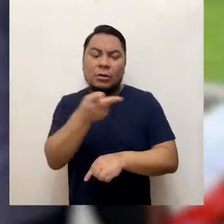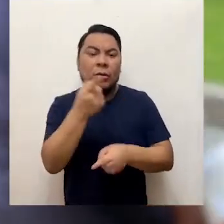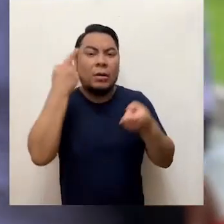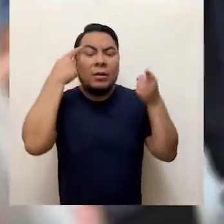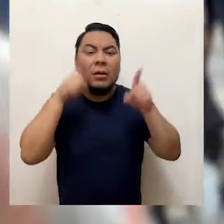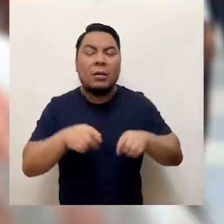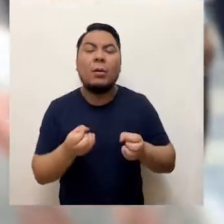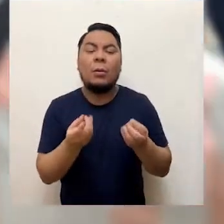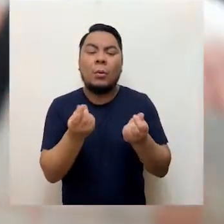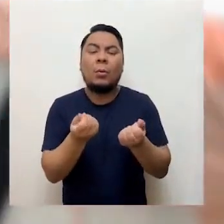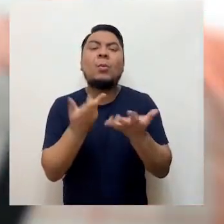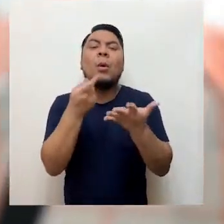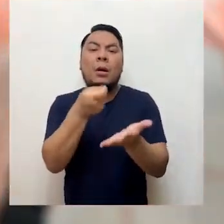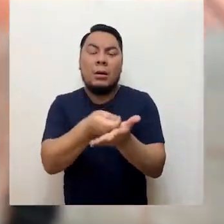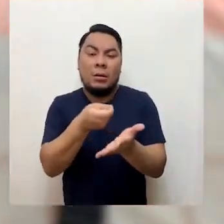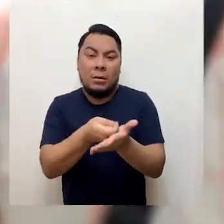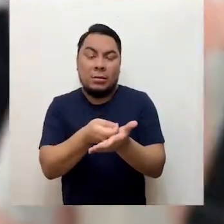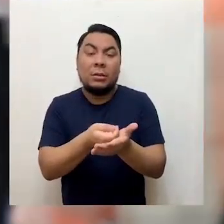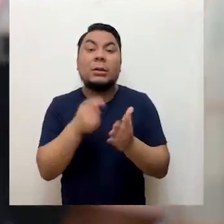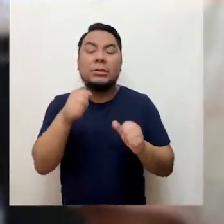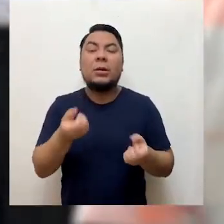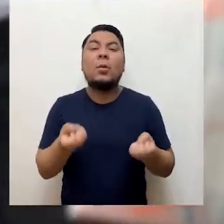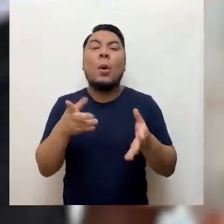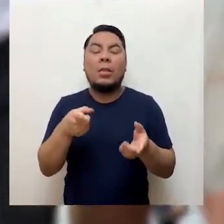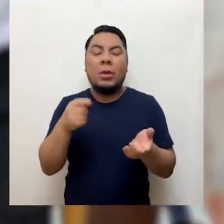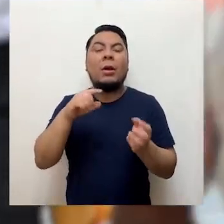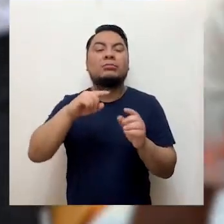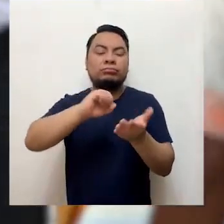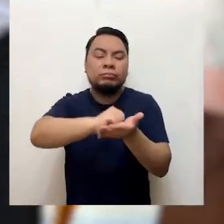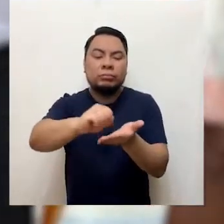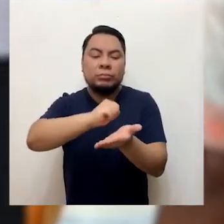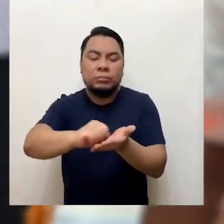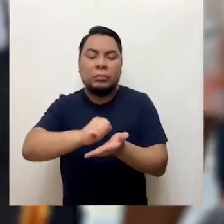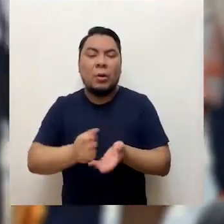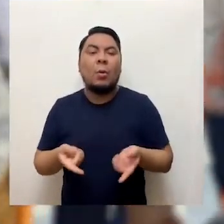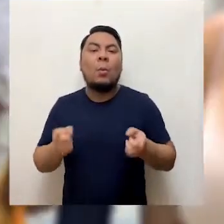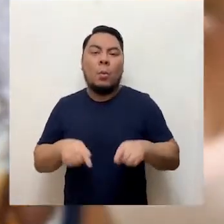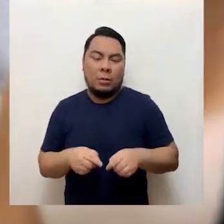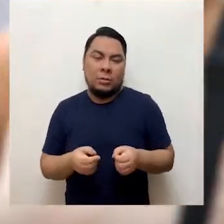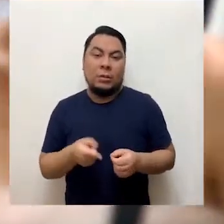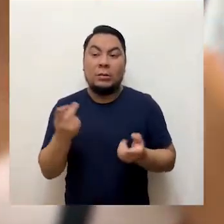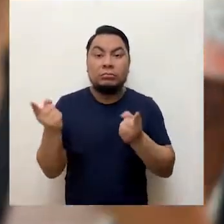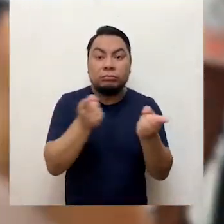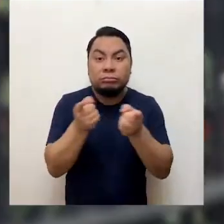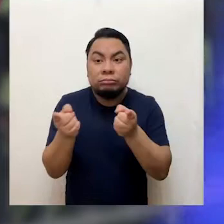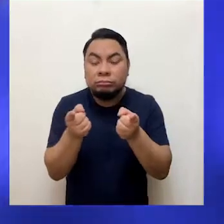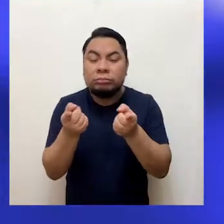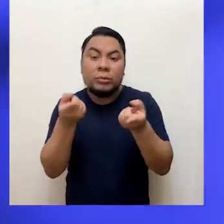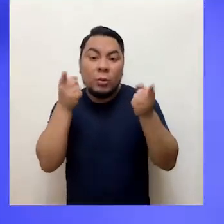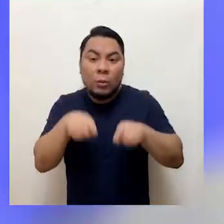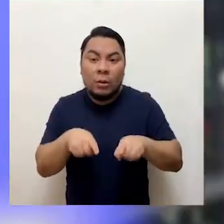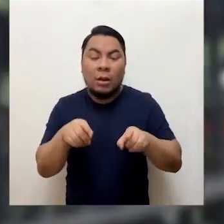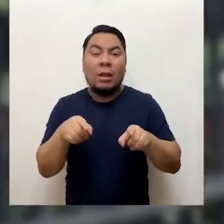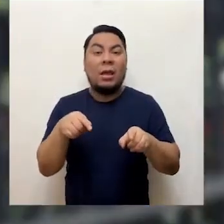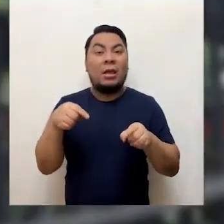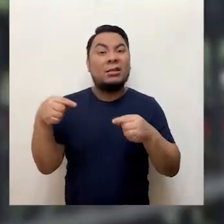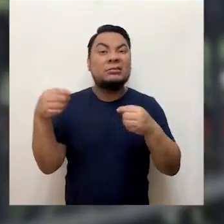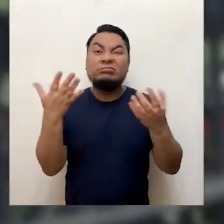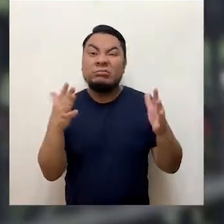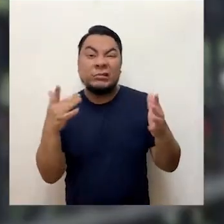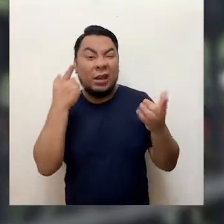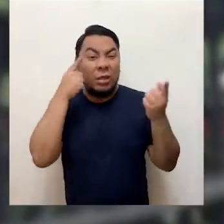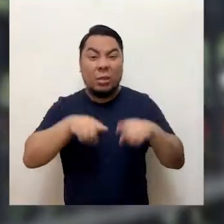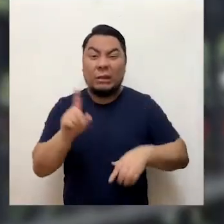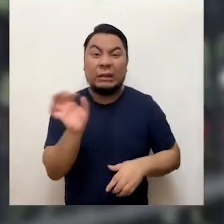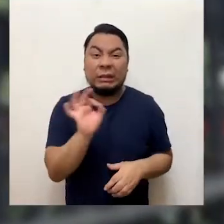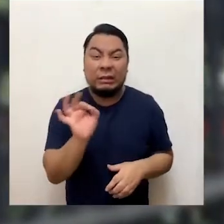acordar el monto, la modalidad y la fecha de pago de la pensión de alimentos. De no existir un acuerdo, el padre o madre que esté a